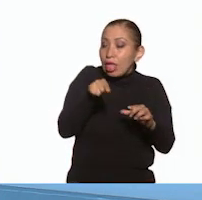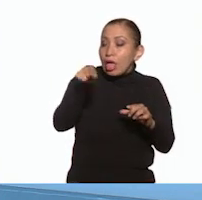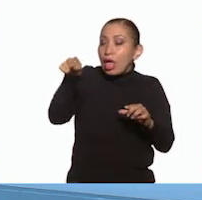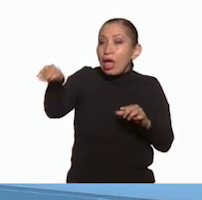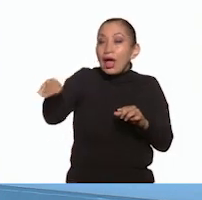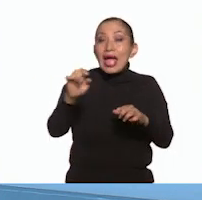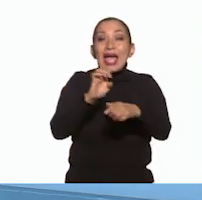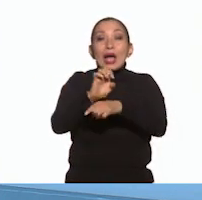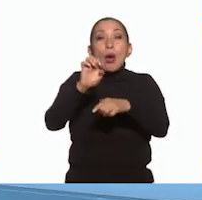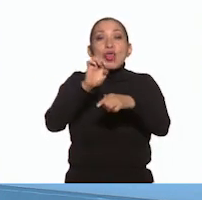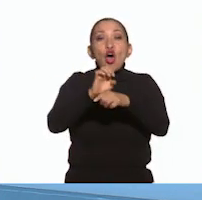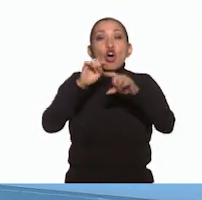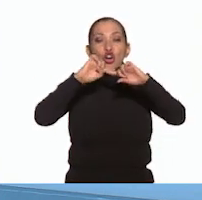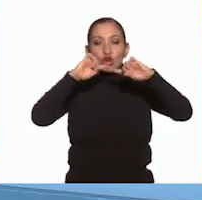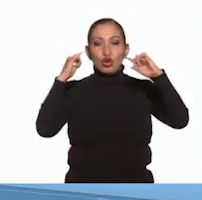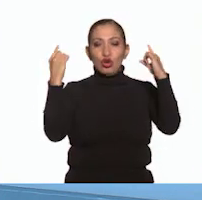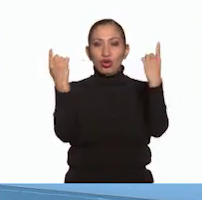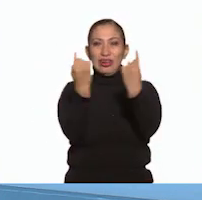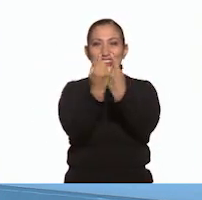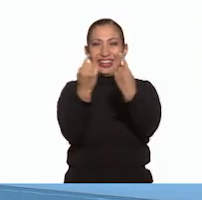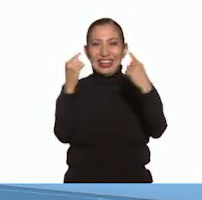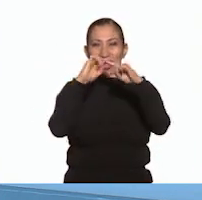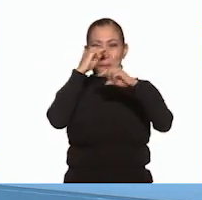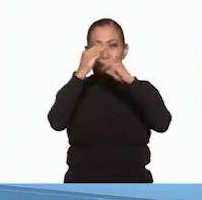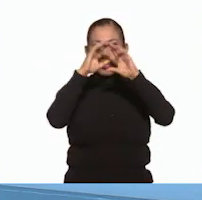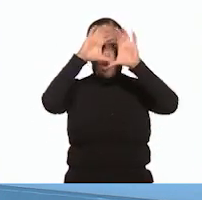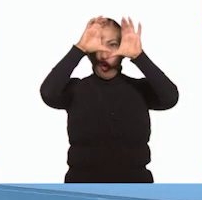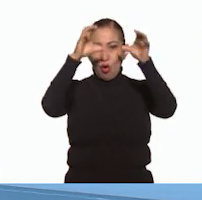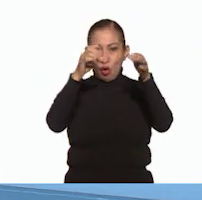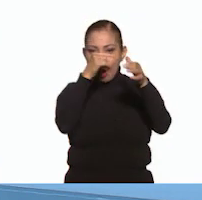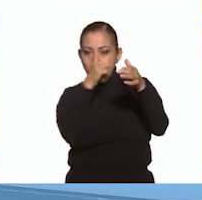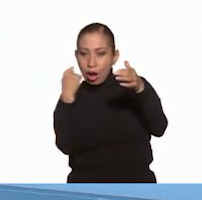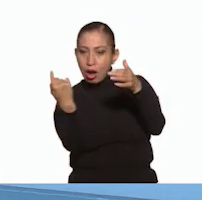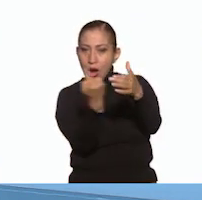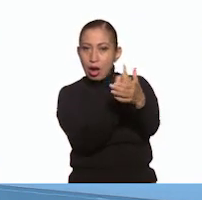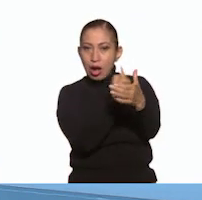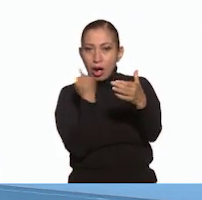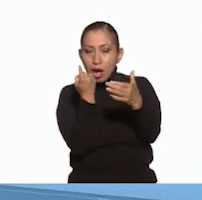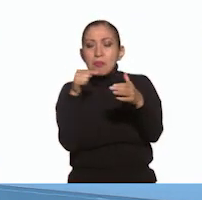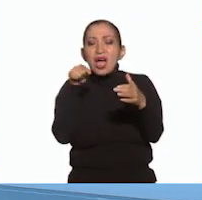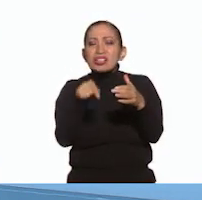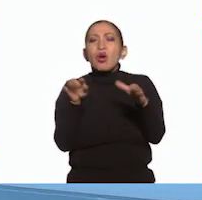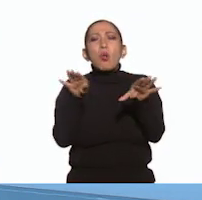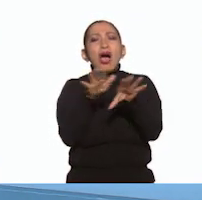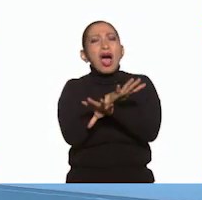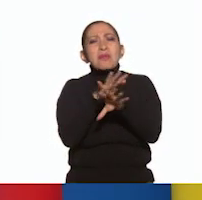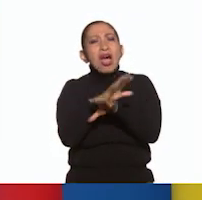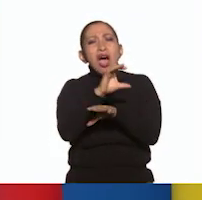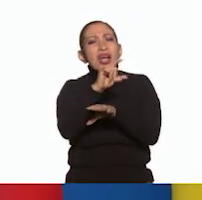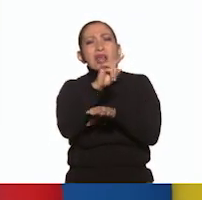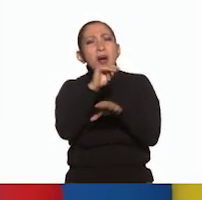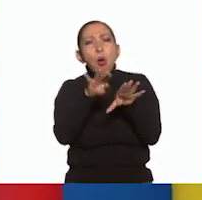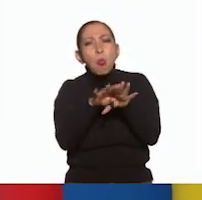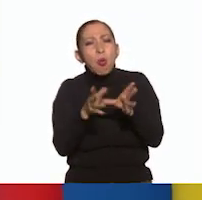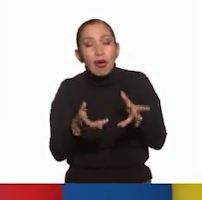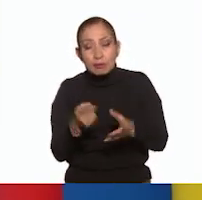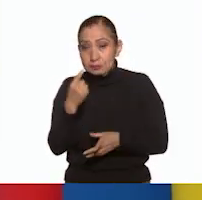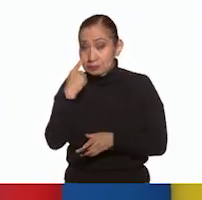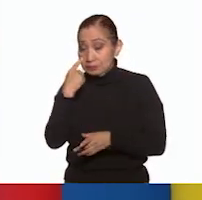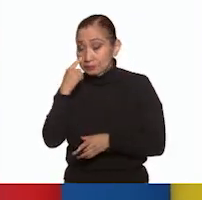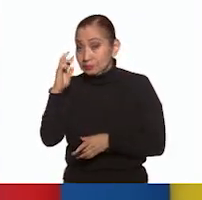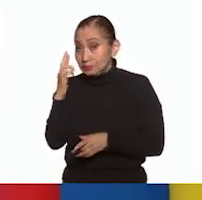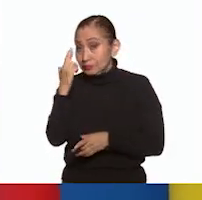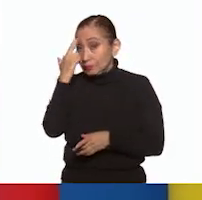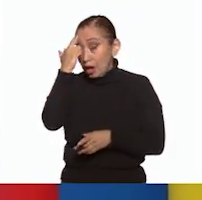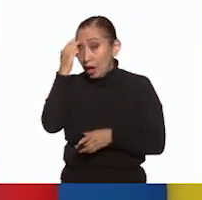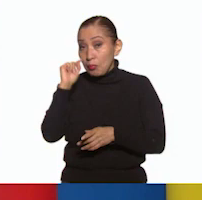del ecuador. Pero, ¿esto cómo modifica los climas de la Tierra? Bueno, recordemos